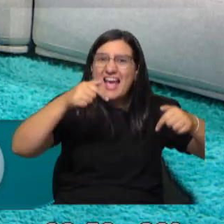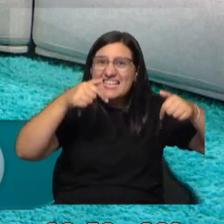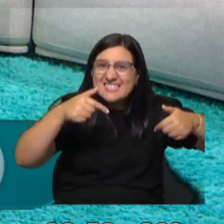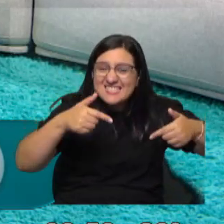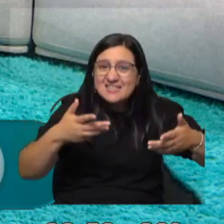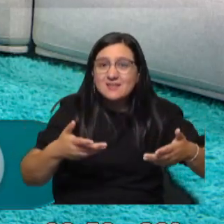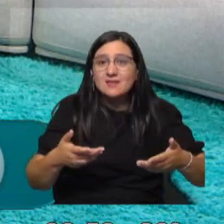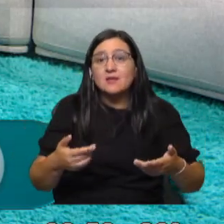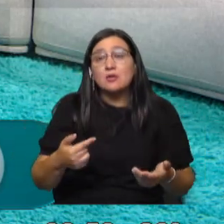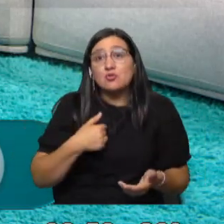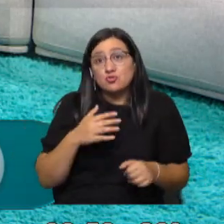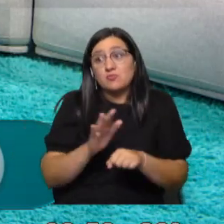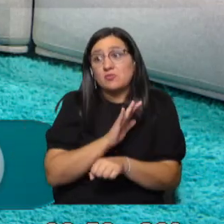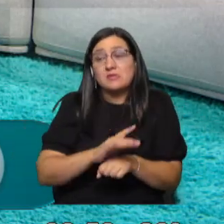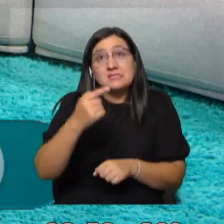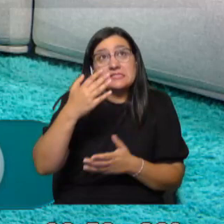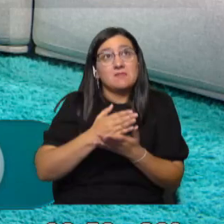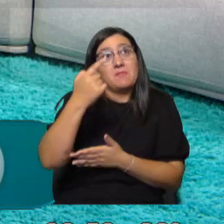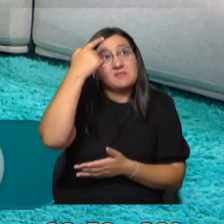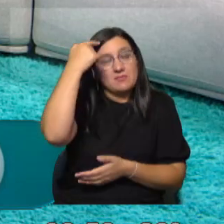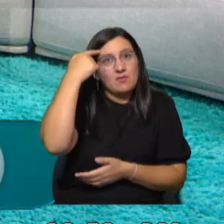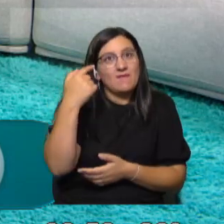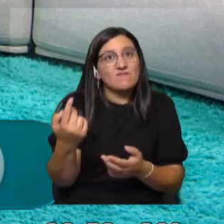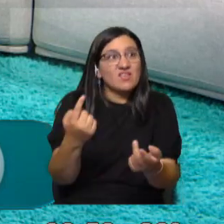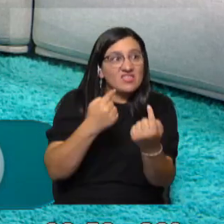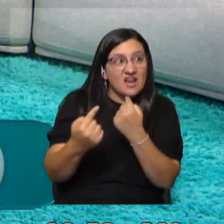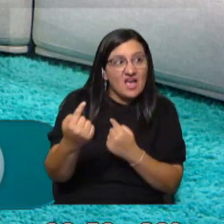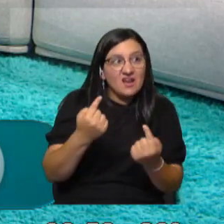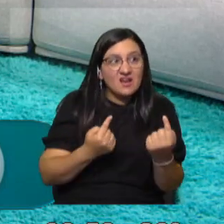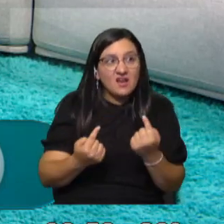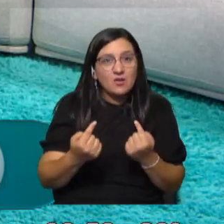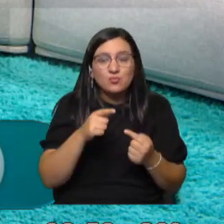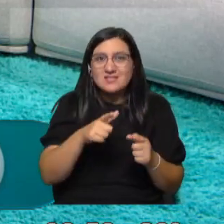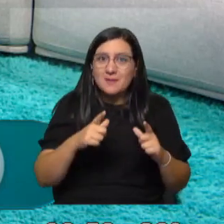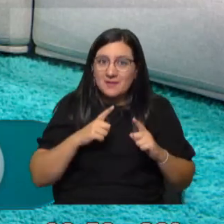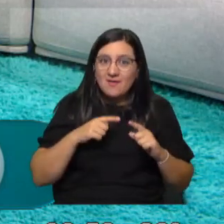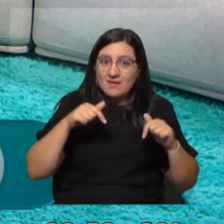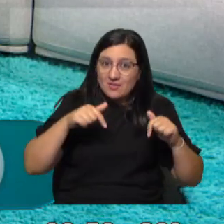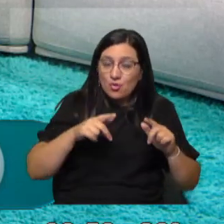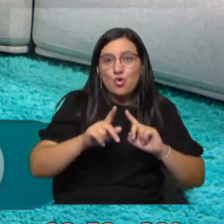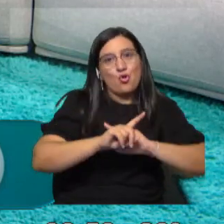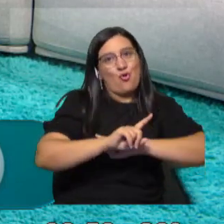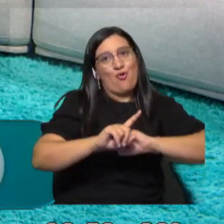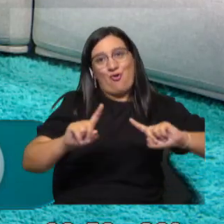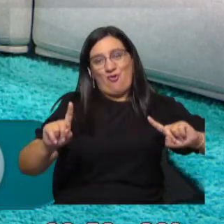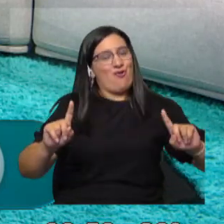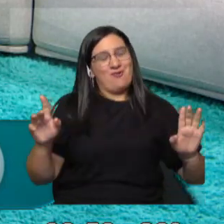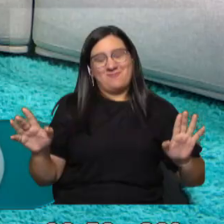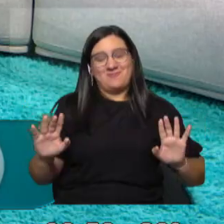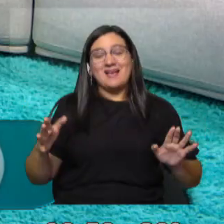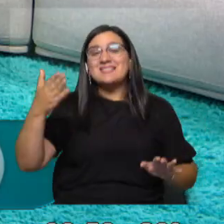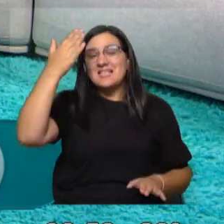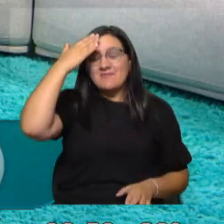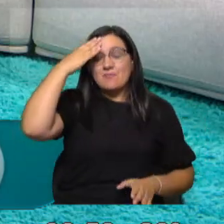vendrá alguien, la verá alguien. Porque estamos hablando de la Rolling Stone, de los premios no sé cuánto. ¿Esperaban esto? No. Sabíamos que la